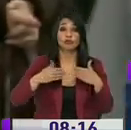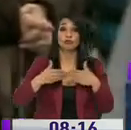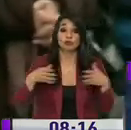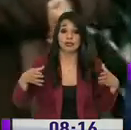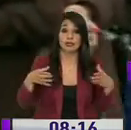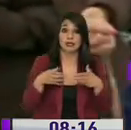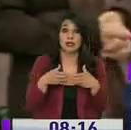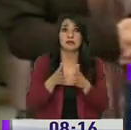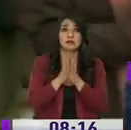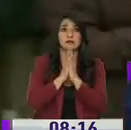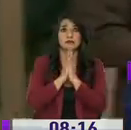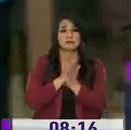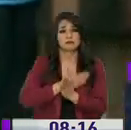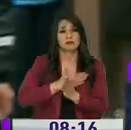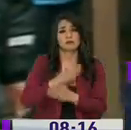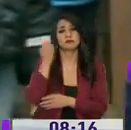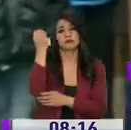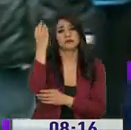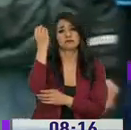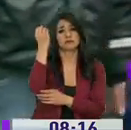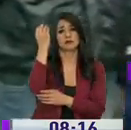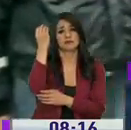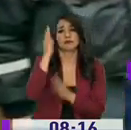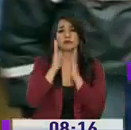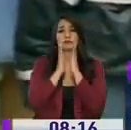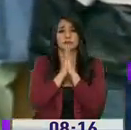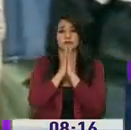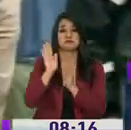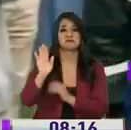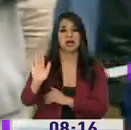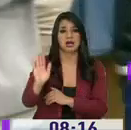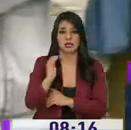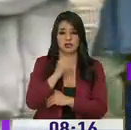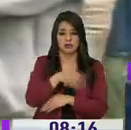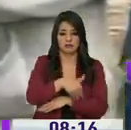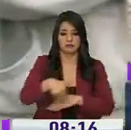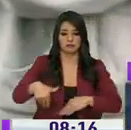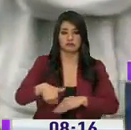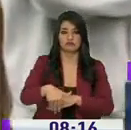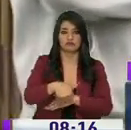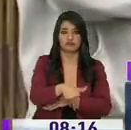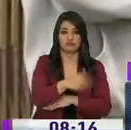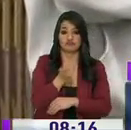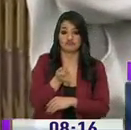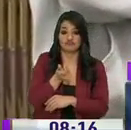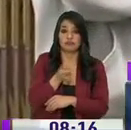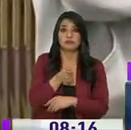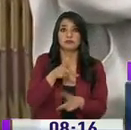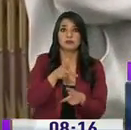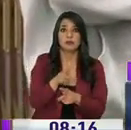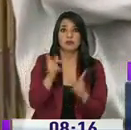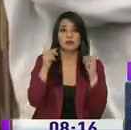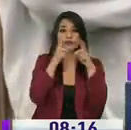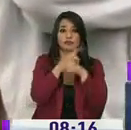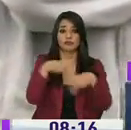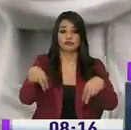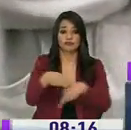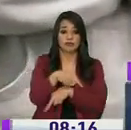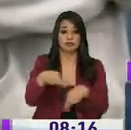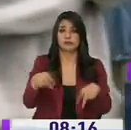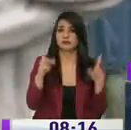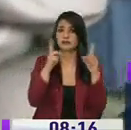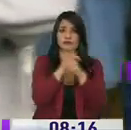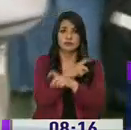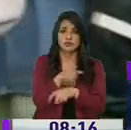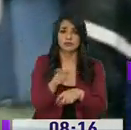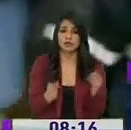que solicita el semáforo, las señales de tránsito. Ustedes pueden ver en pocos minutos lo complicado que es circular por este sector y no es